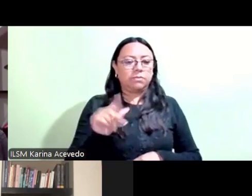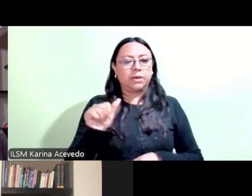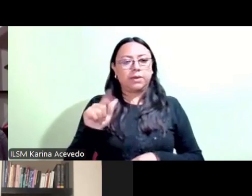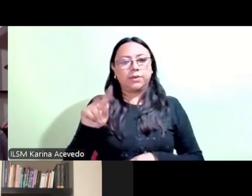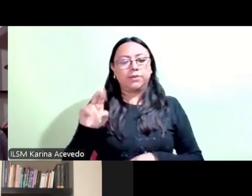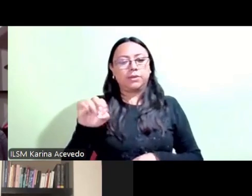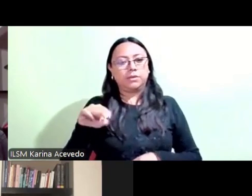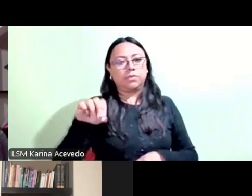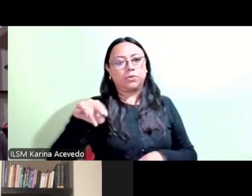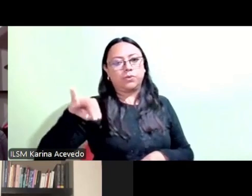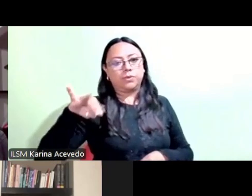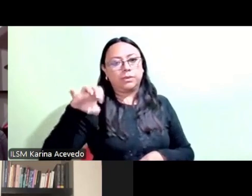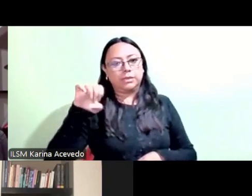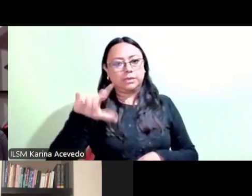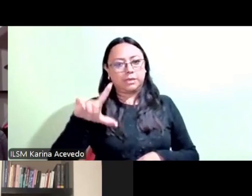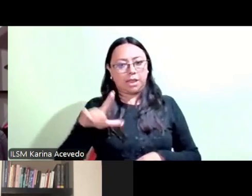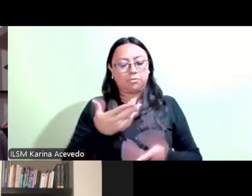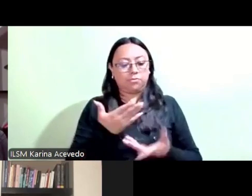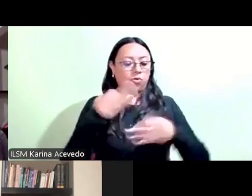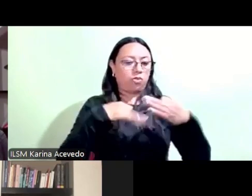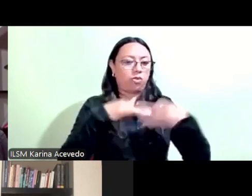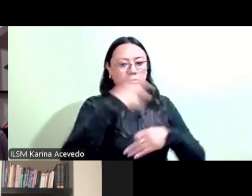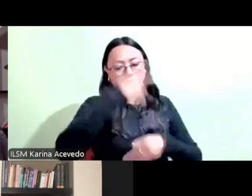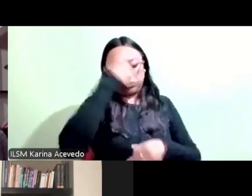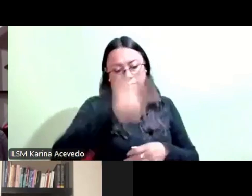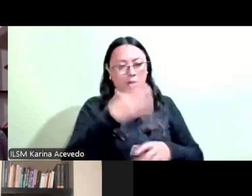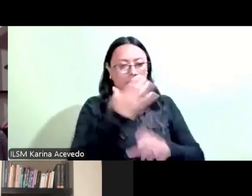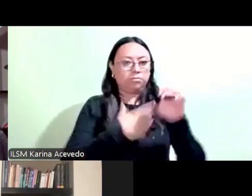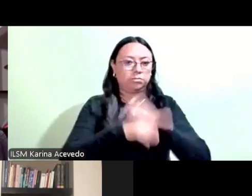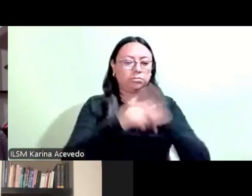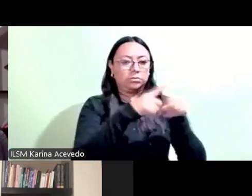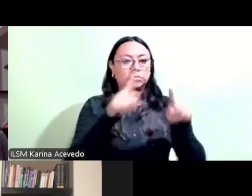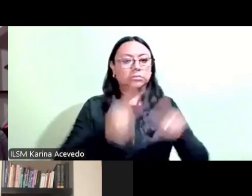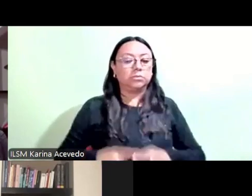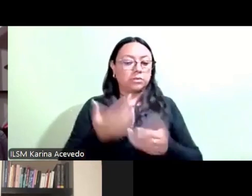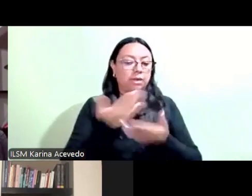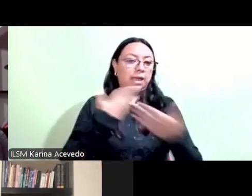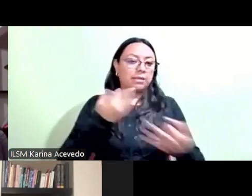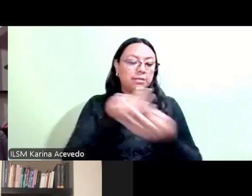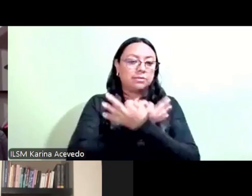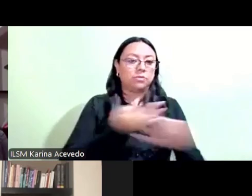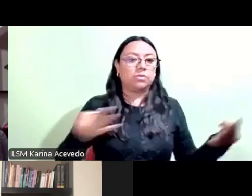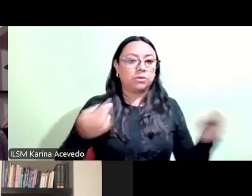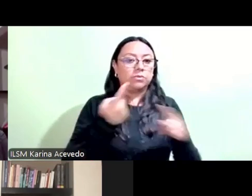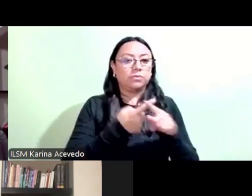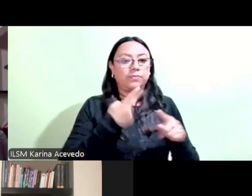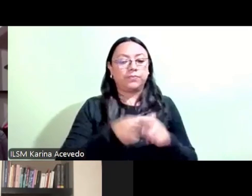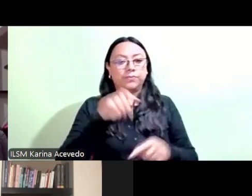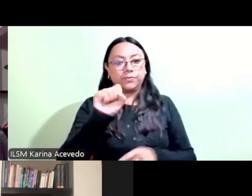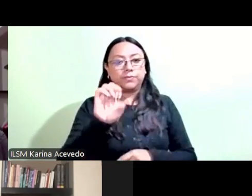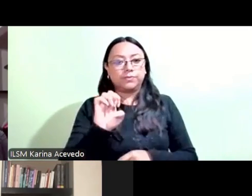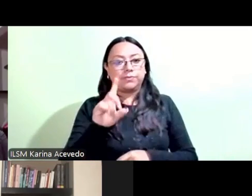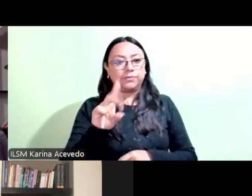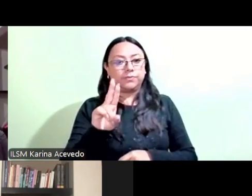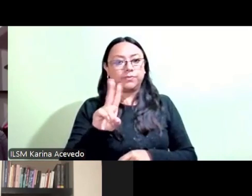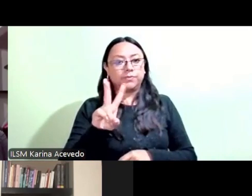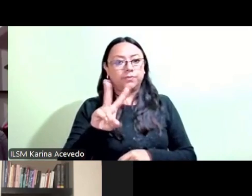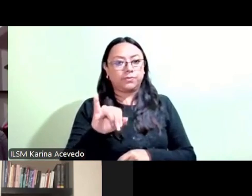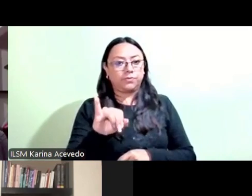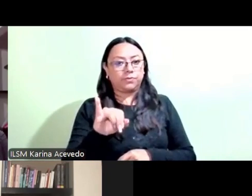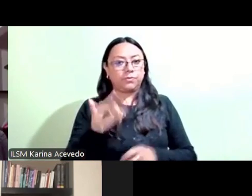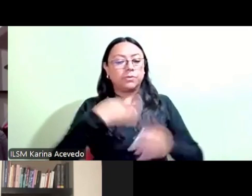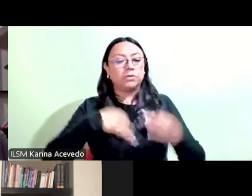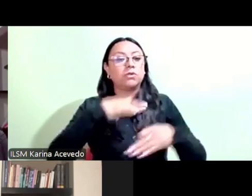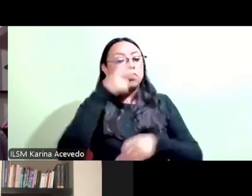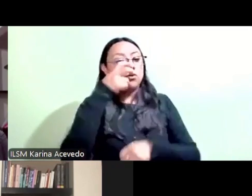afectados al patrimonio cultural urbano publicado por SEDUBI, el mismo se encuentra catalogado. Y no obstante, del contenido de